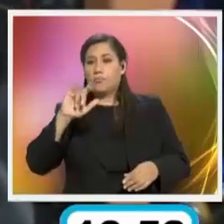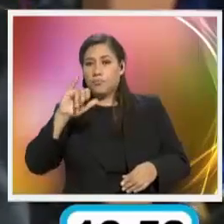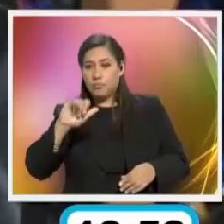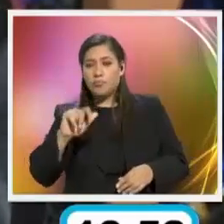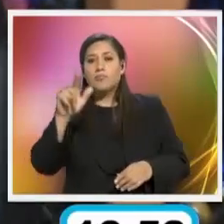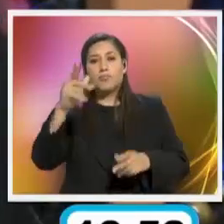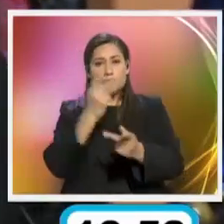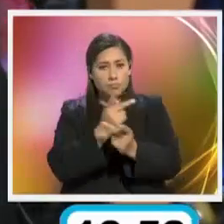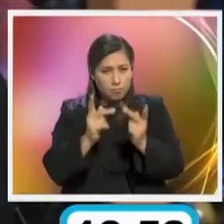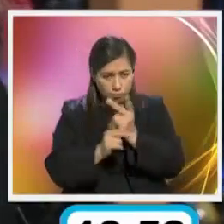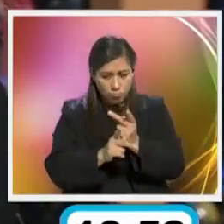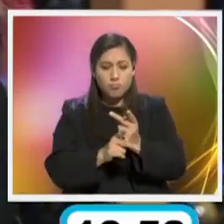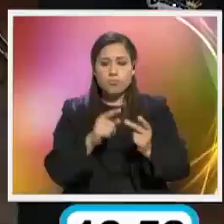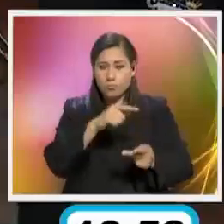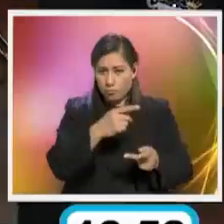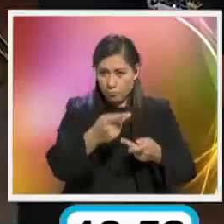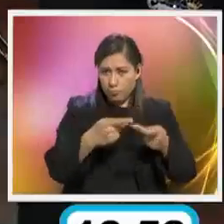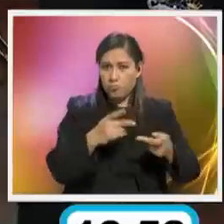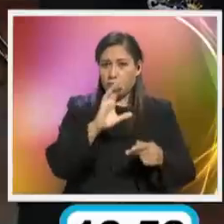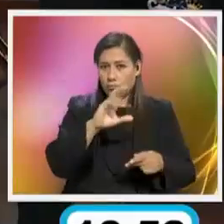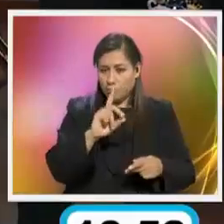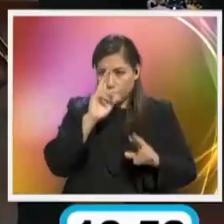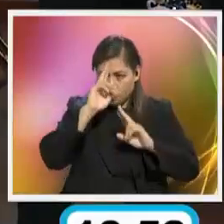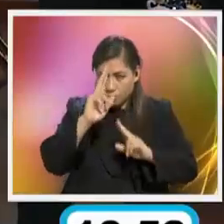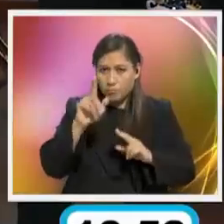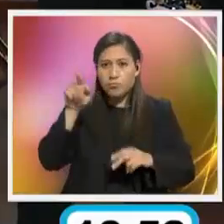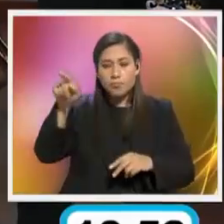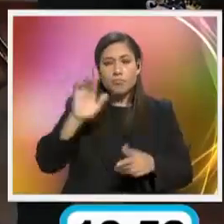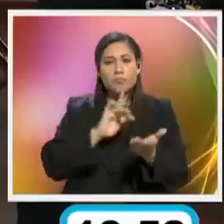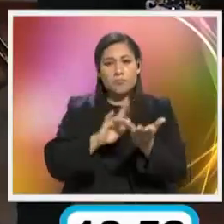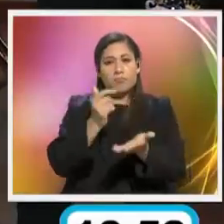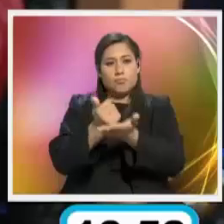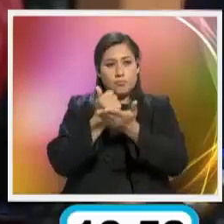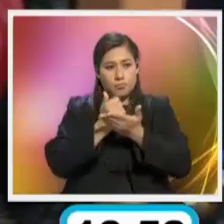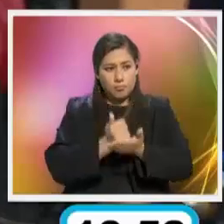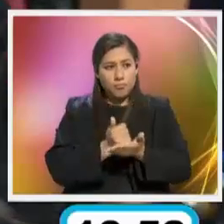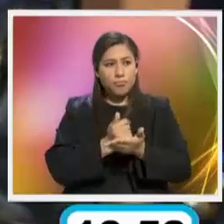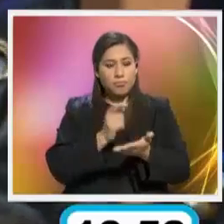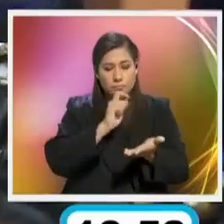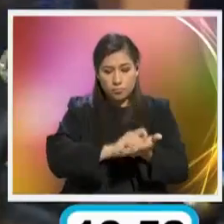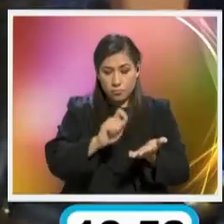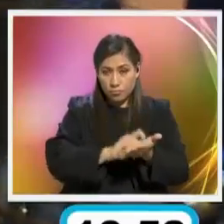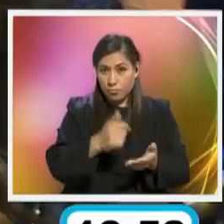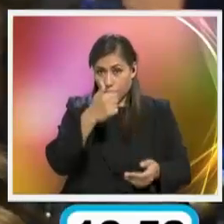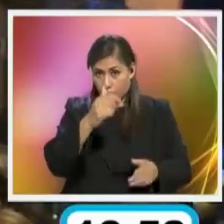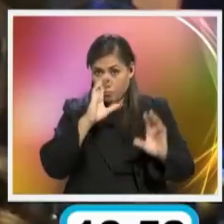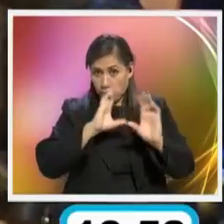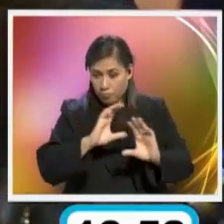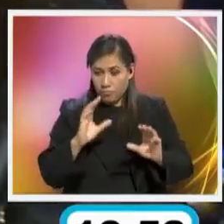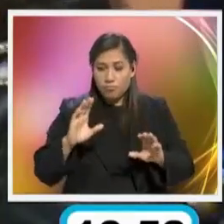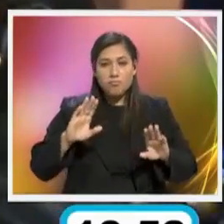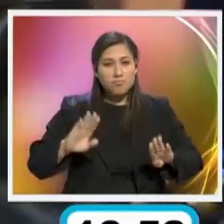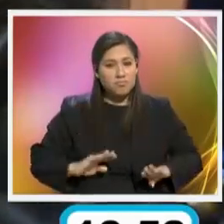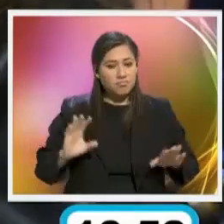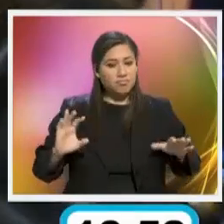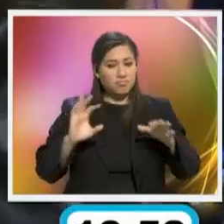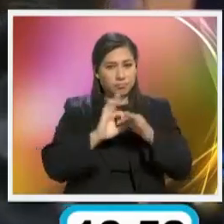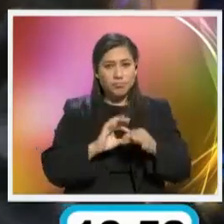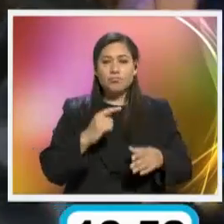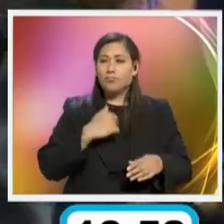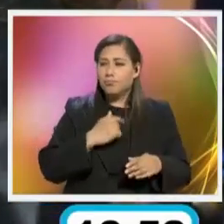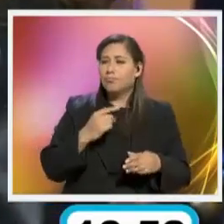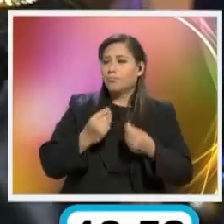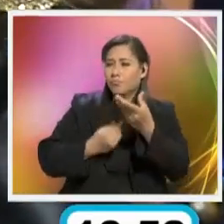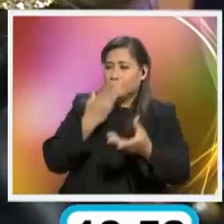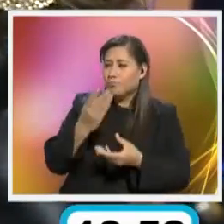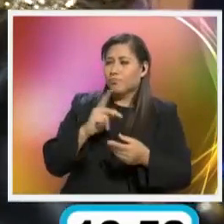productor del mismo disco, Wow. que bueno, tengo el honor de Sí. que él me haya compuesto 6 canciones canciones a la medida de lo que yo le conté,